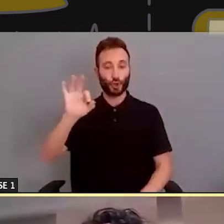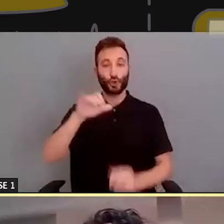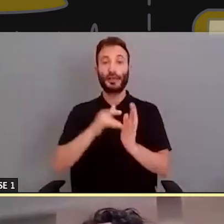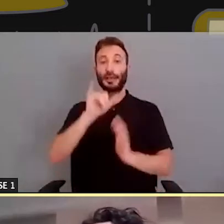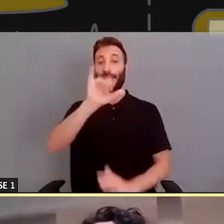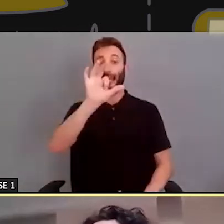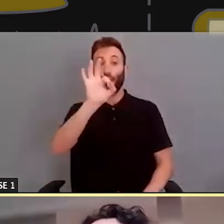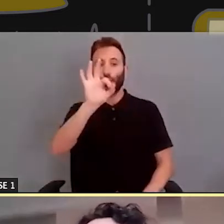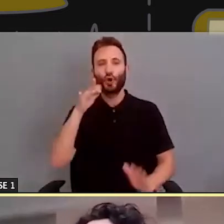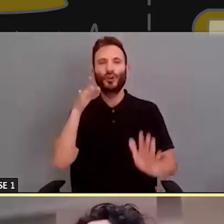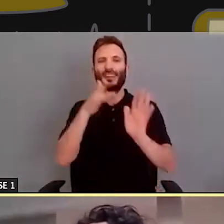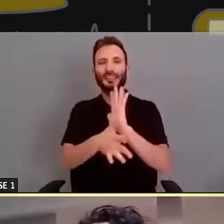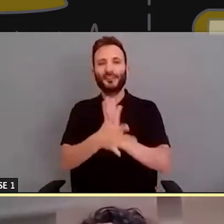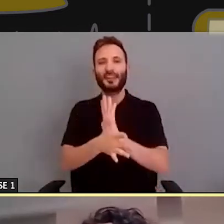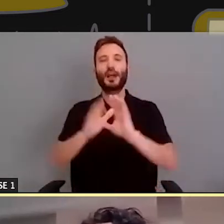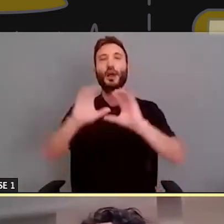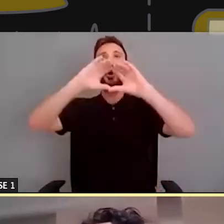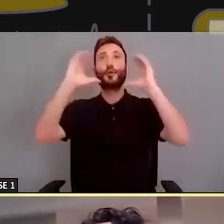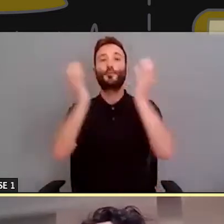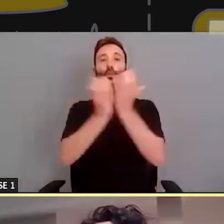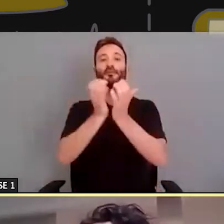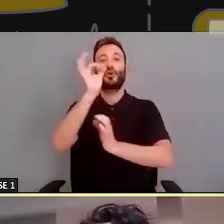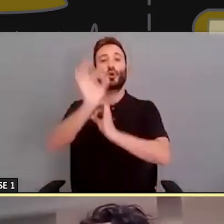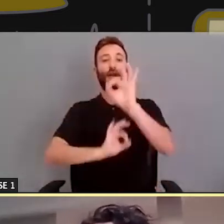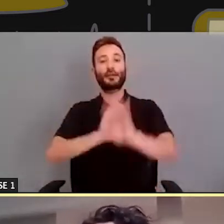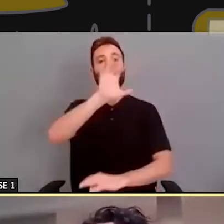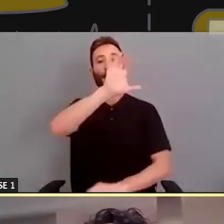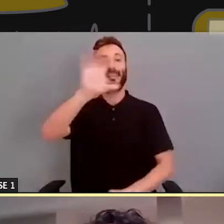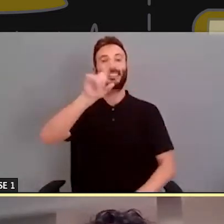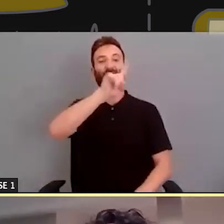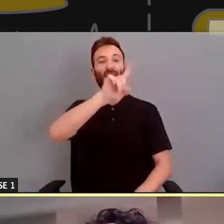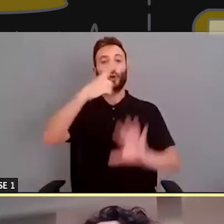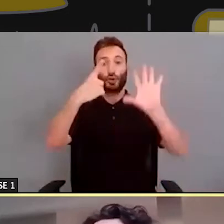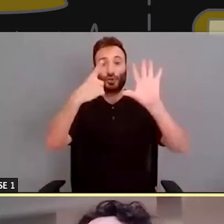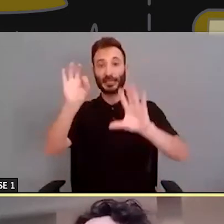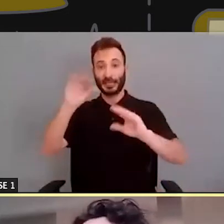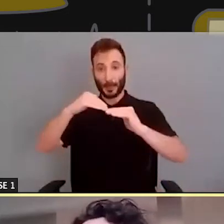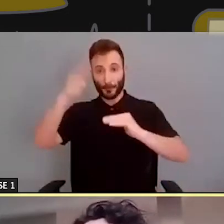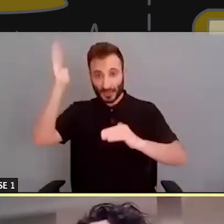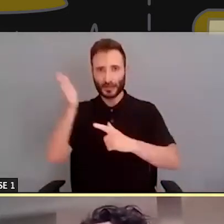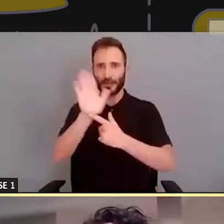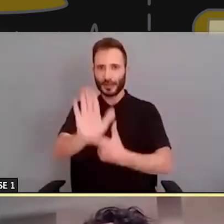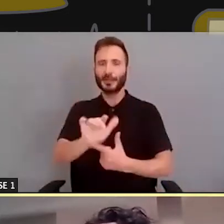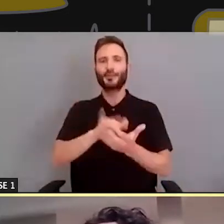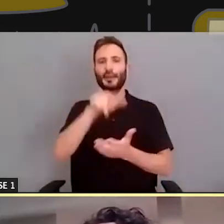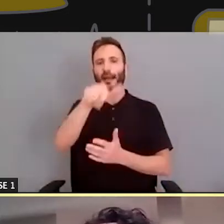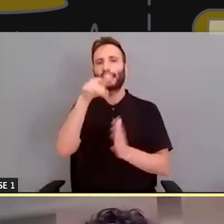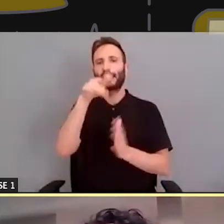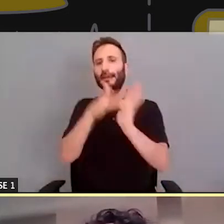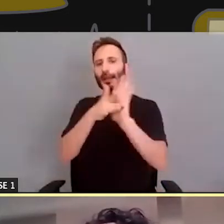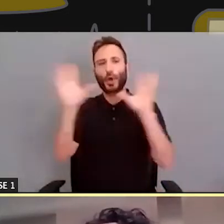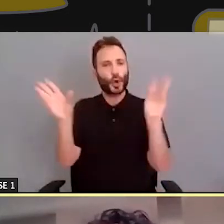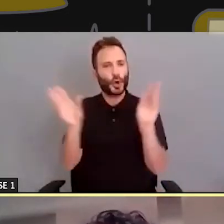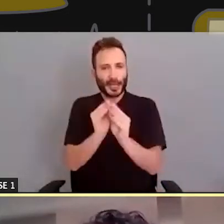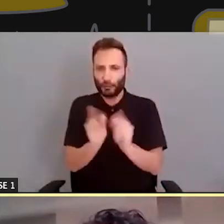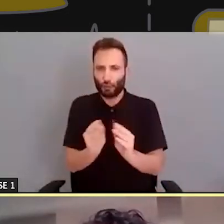decir, de organismos de normalización que representan a más de 160 países. Y bueno, lo que aquí os voy a resumir muy